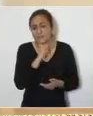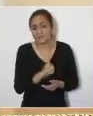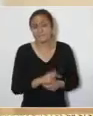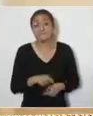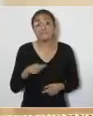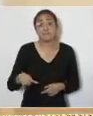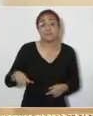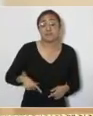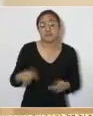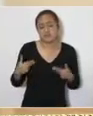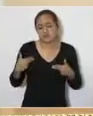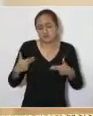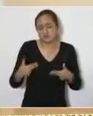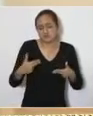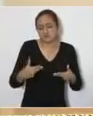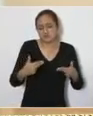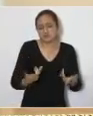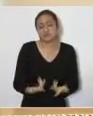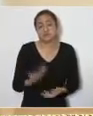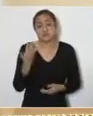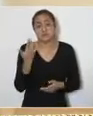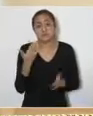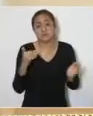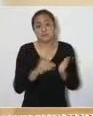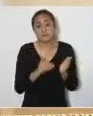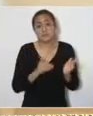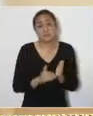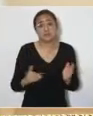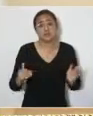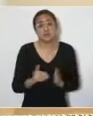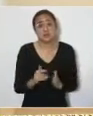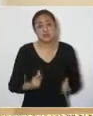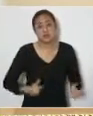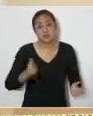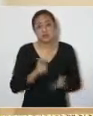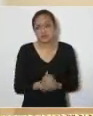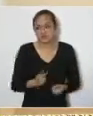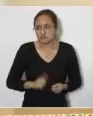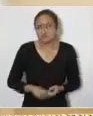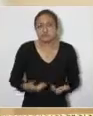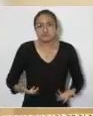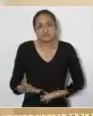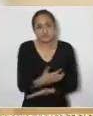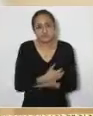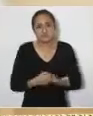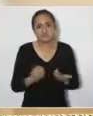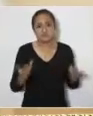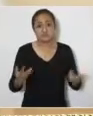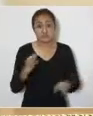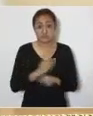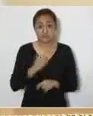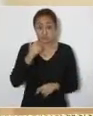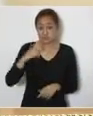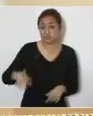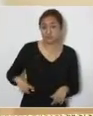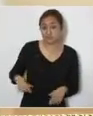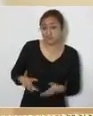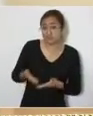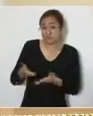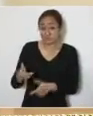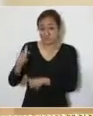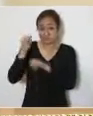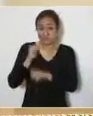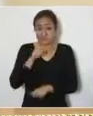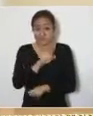deuda que nos heredaron de alrededor de 50 mil millones de pesos es el gobierno que quiere la señora líder